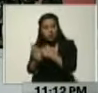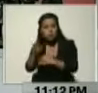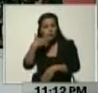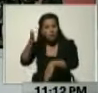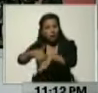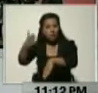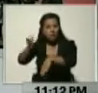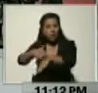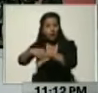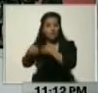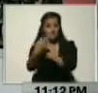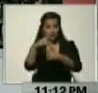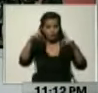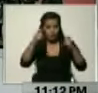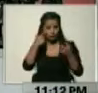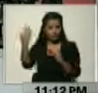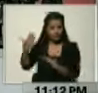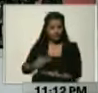Te envío la foto.